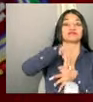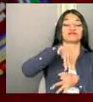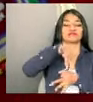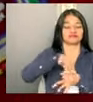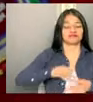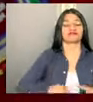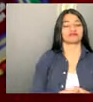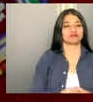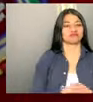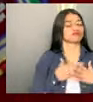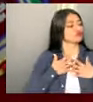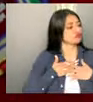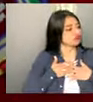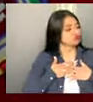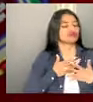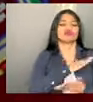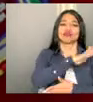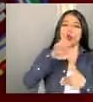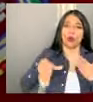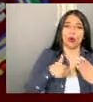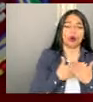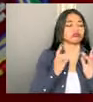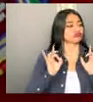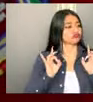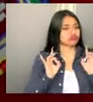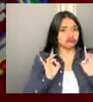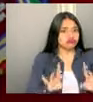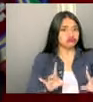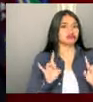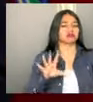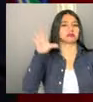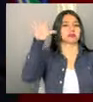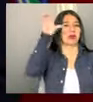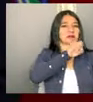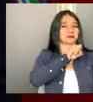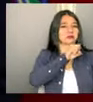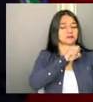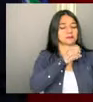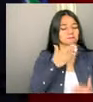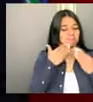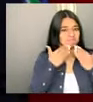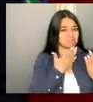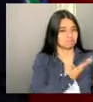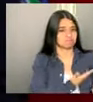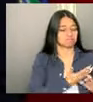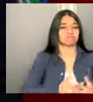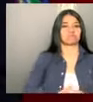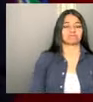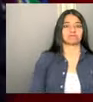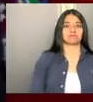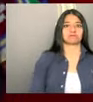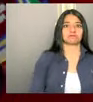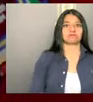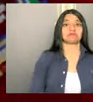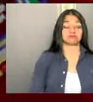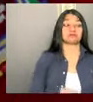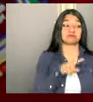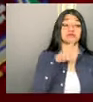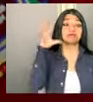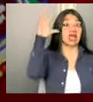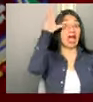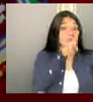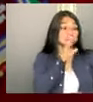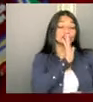desearte todo el éxito que puedes tener, porque es evidente, el éxito que puede